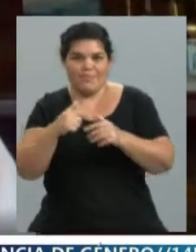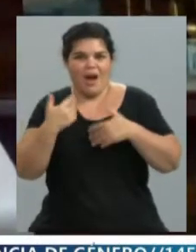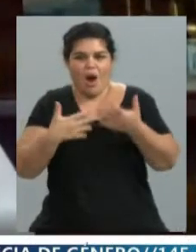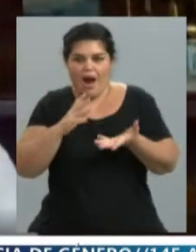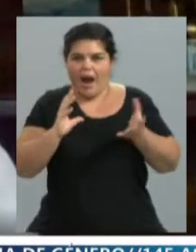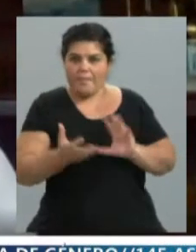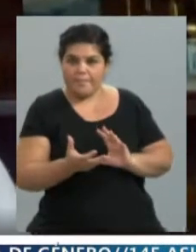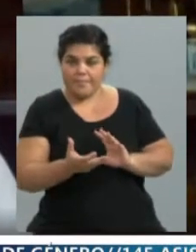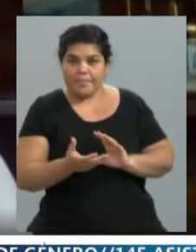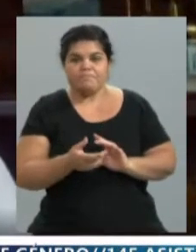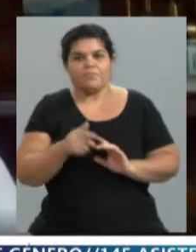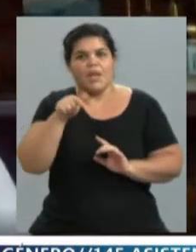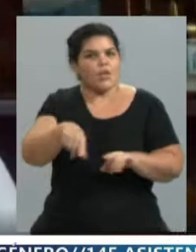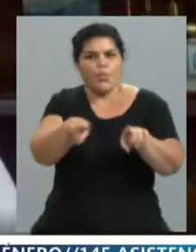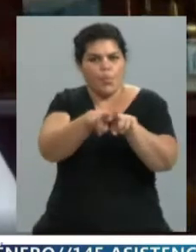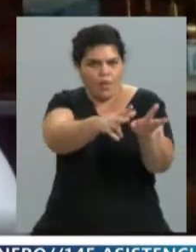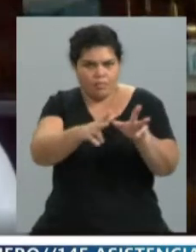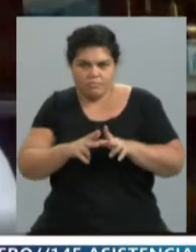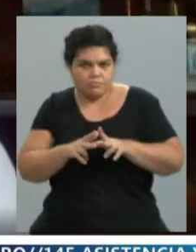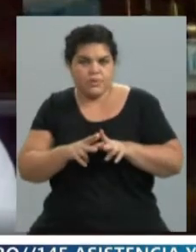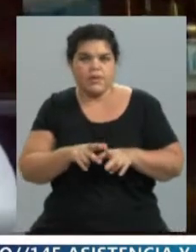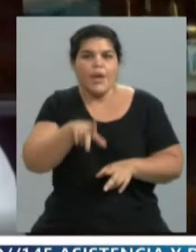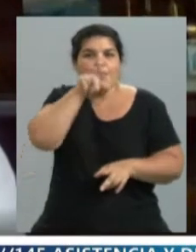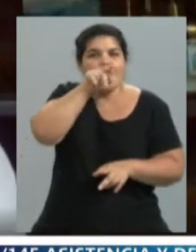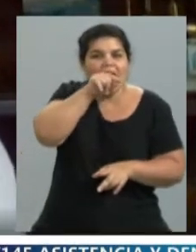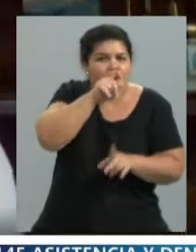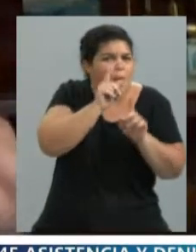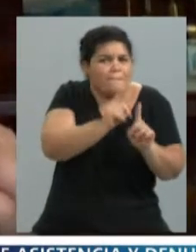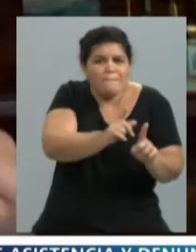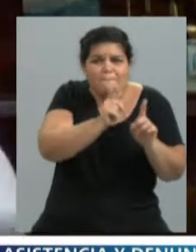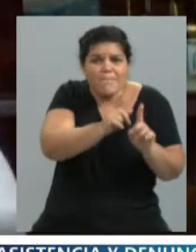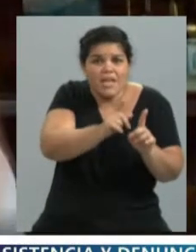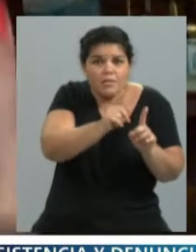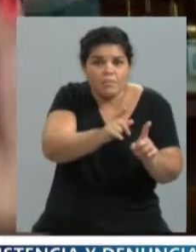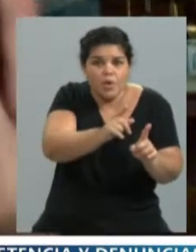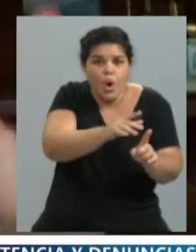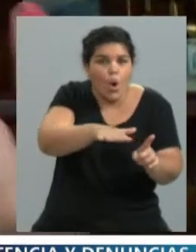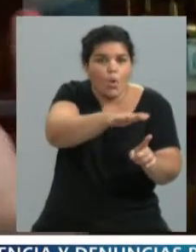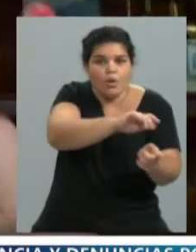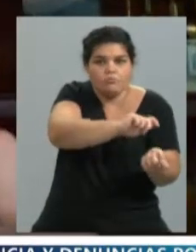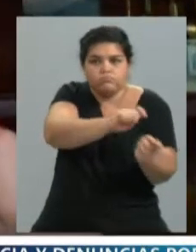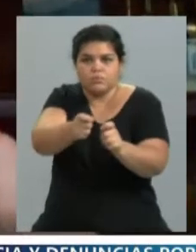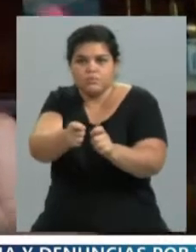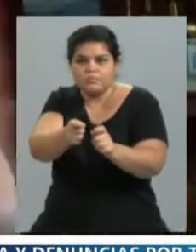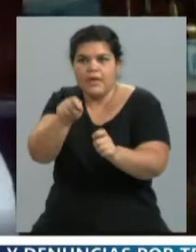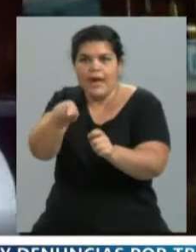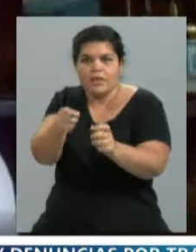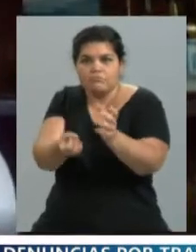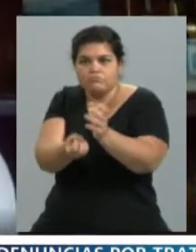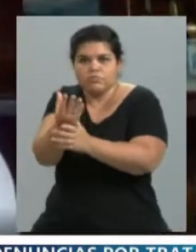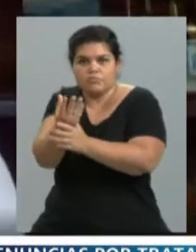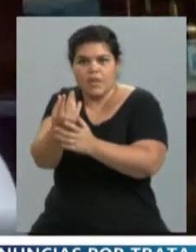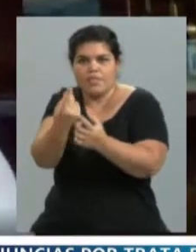como una misma especie, digamos, en algún momento diverge y forma dos especies distintas que ya no